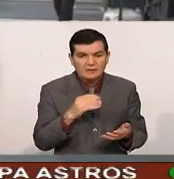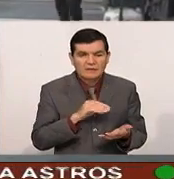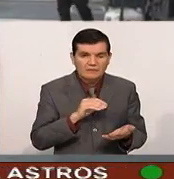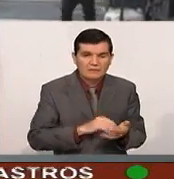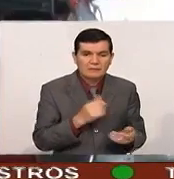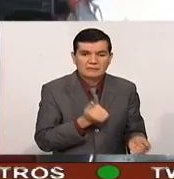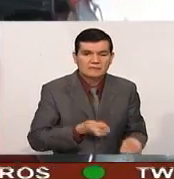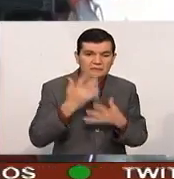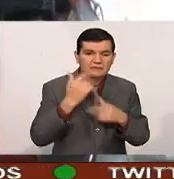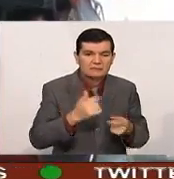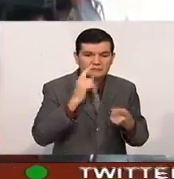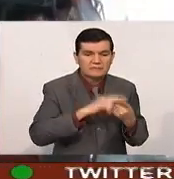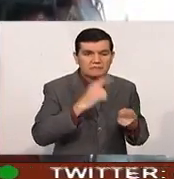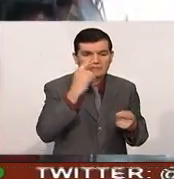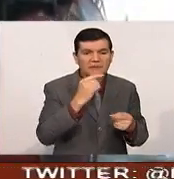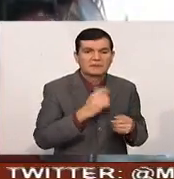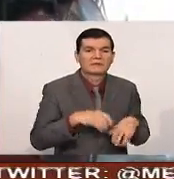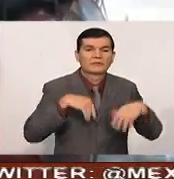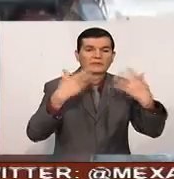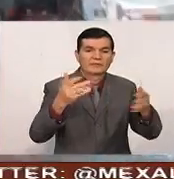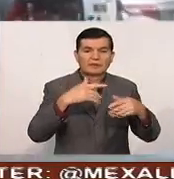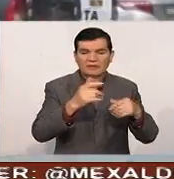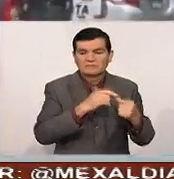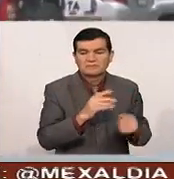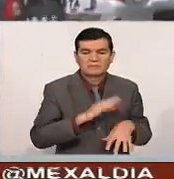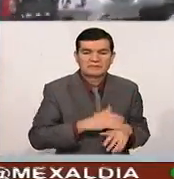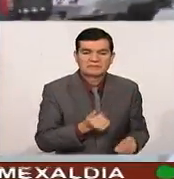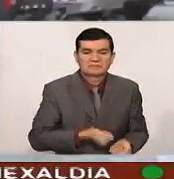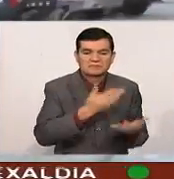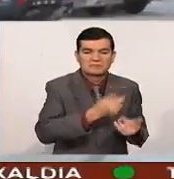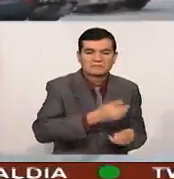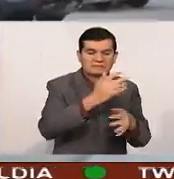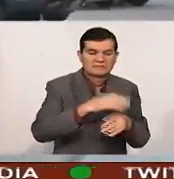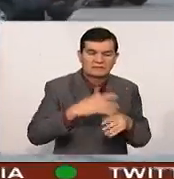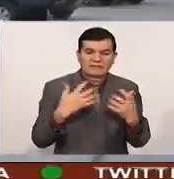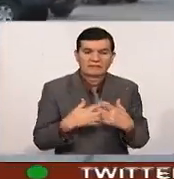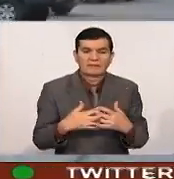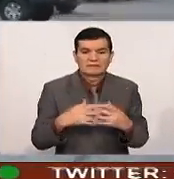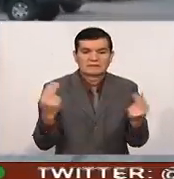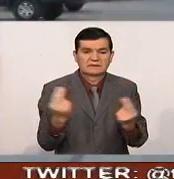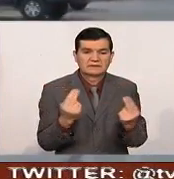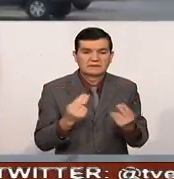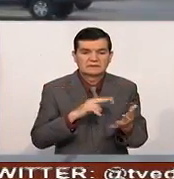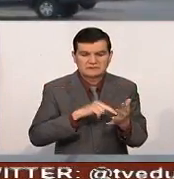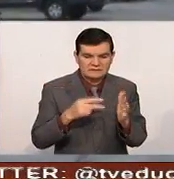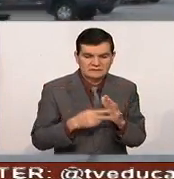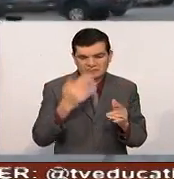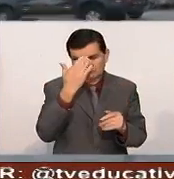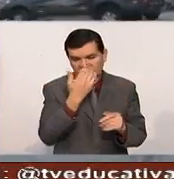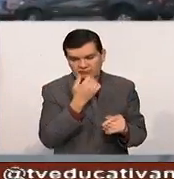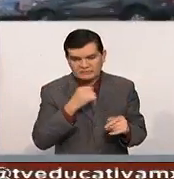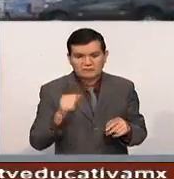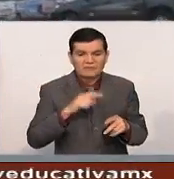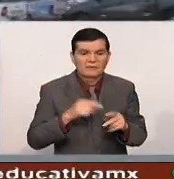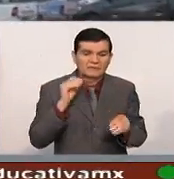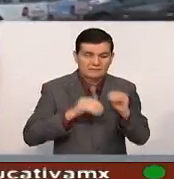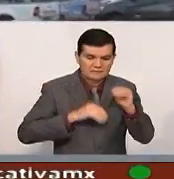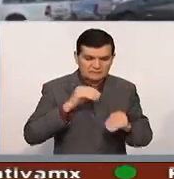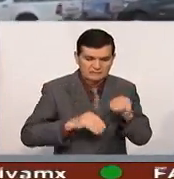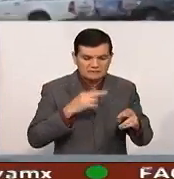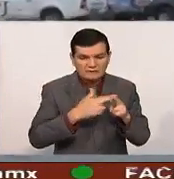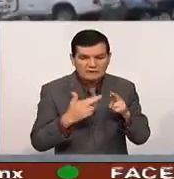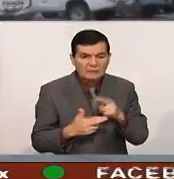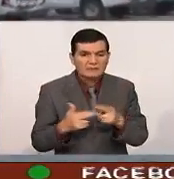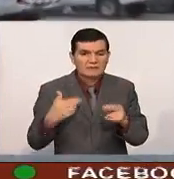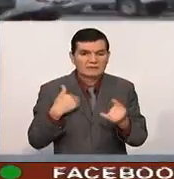exportando autopartes para ensambles fuera del país. Y esas industrias requieren ingenieros expertos en el diseño de esas piezas,